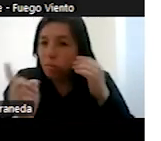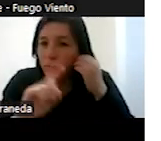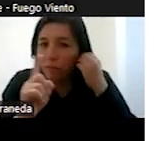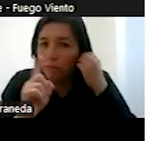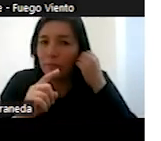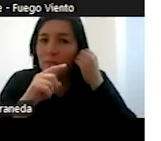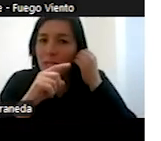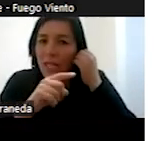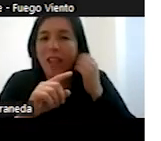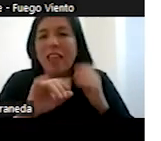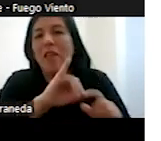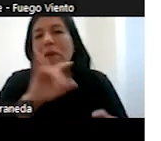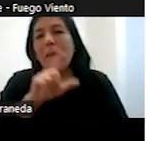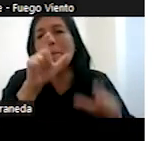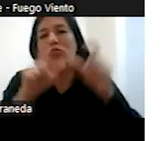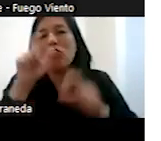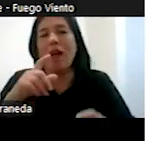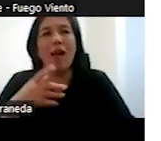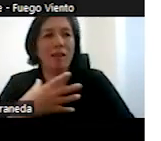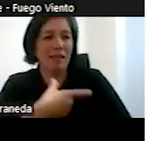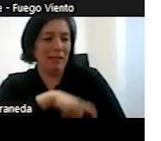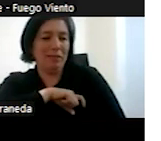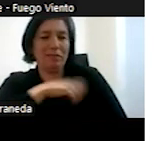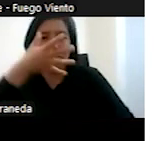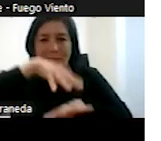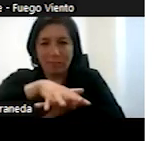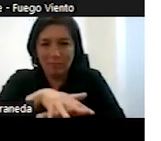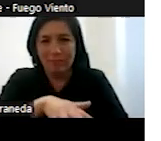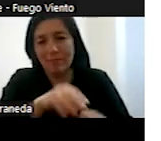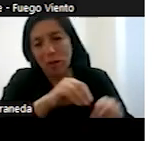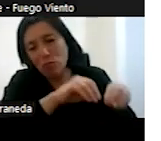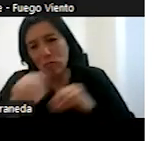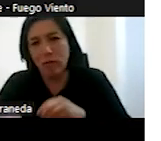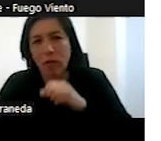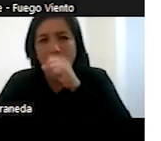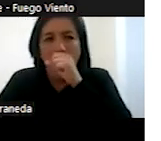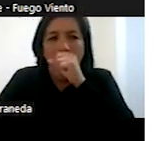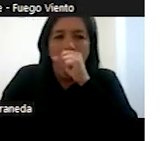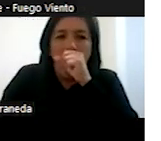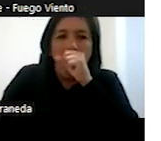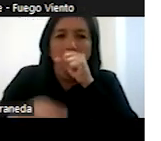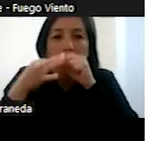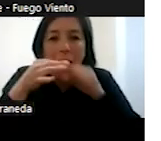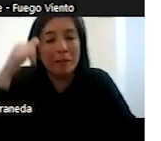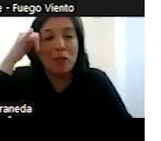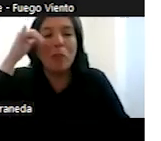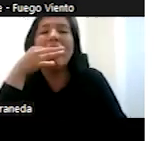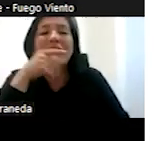llamar Ramírez y otros apellidos. Juanita, creo que me pasé un poco. Era difícil hacerlo tan